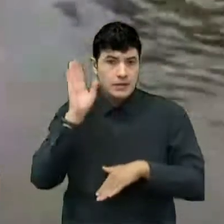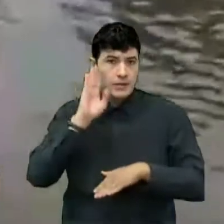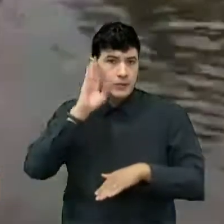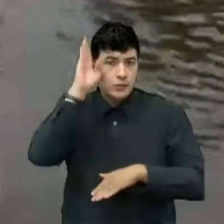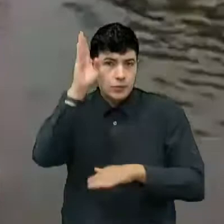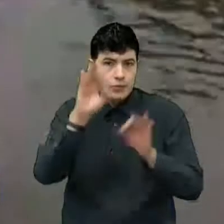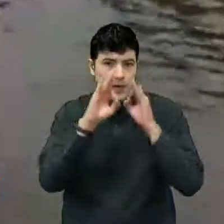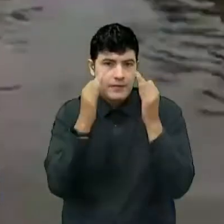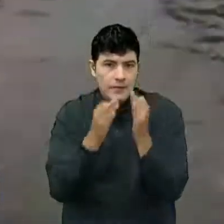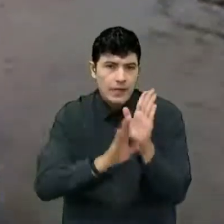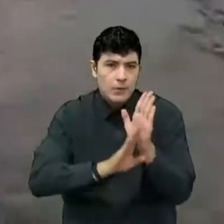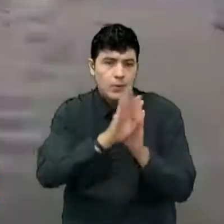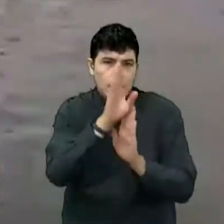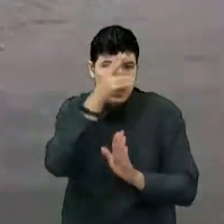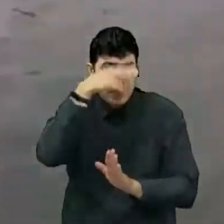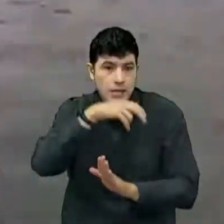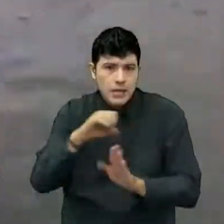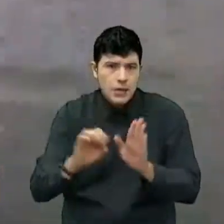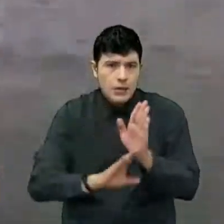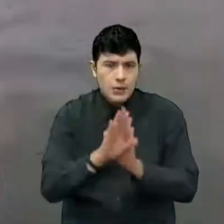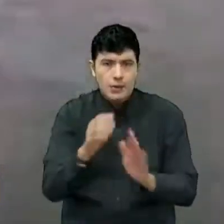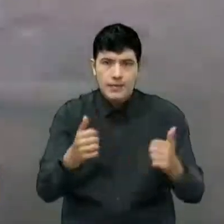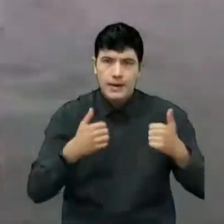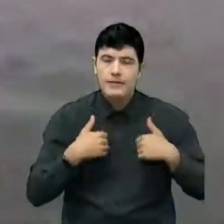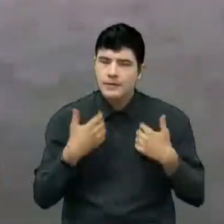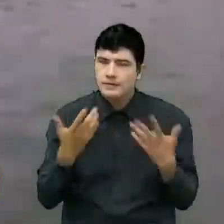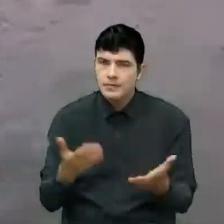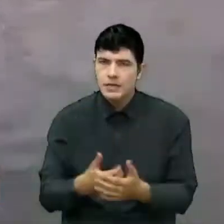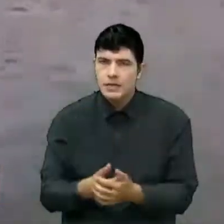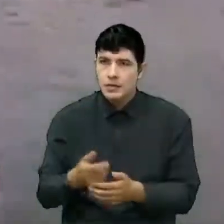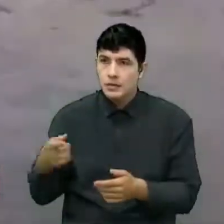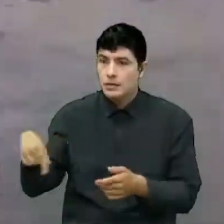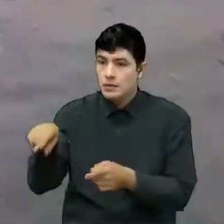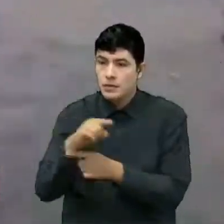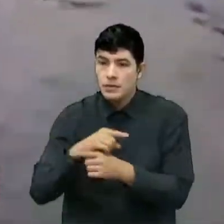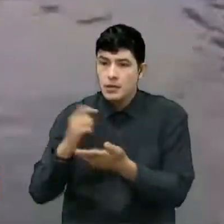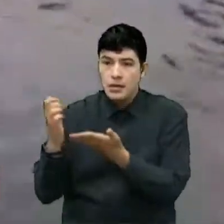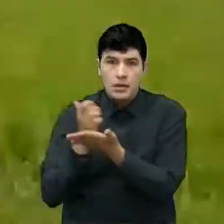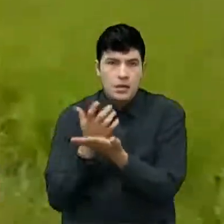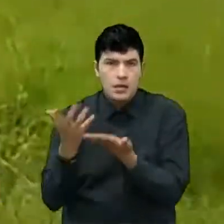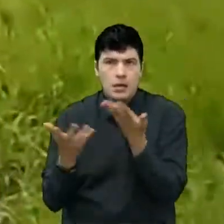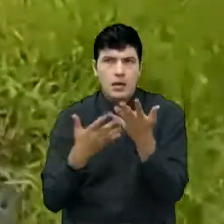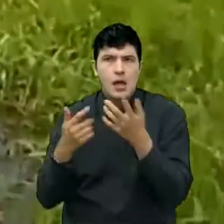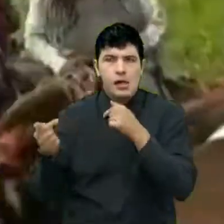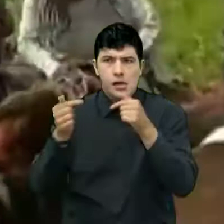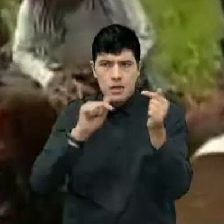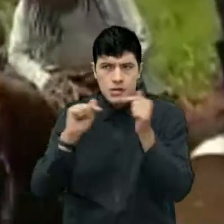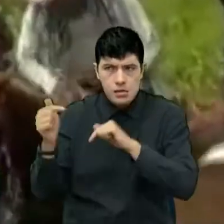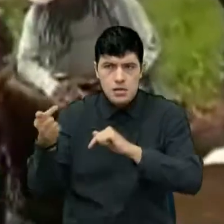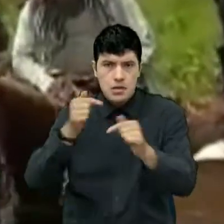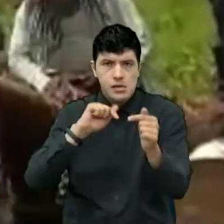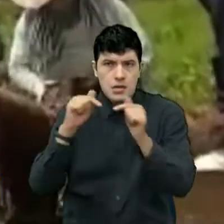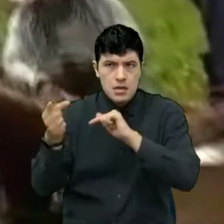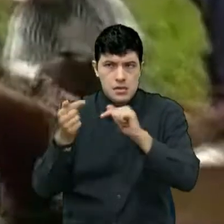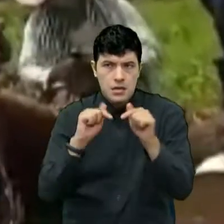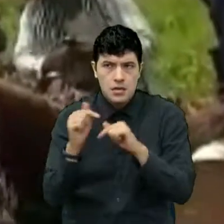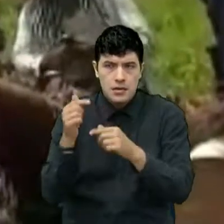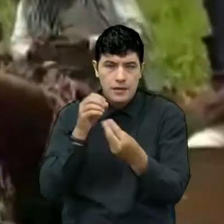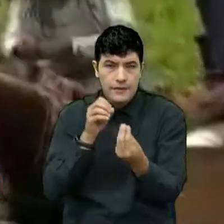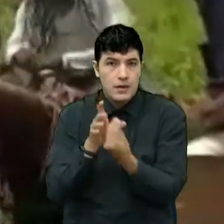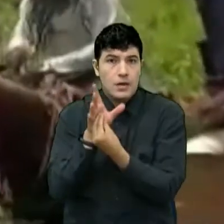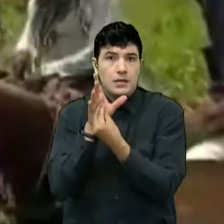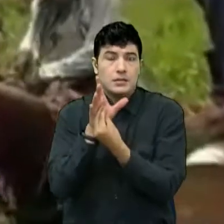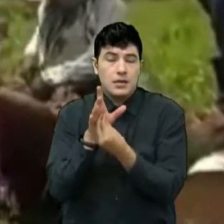de nuestros hijos. Que si no los llevan a cuidar estos humedales, se puede formar un conflicto de